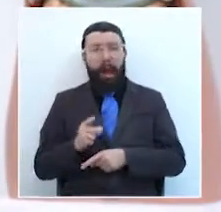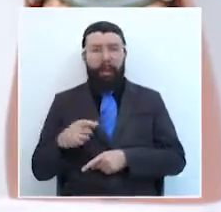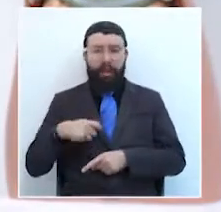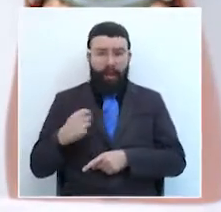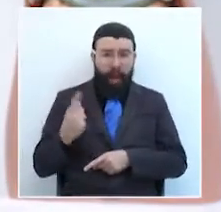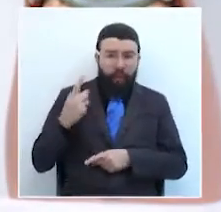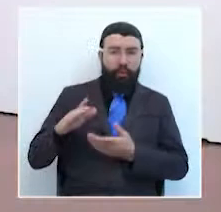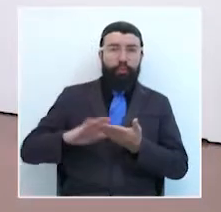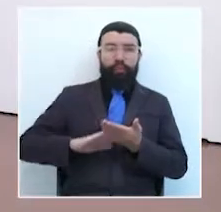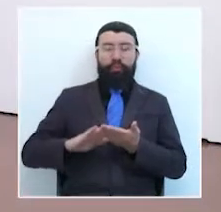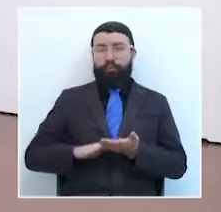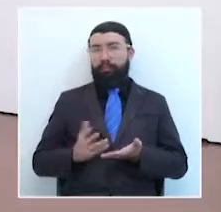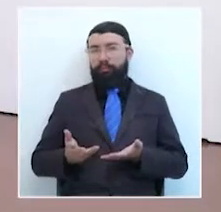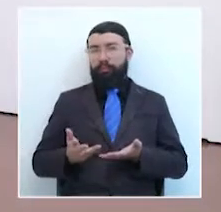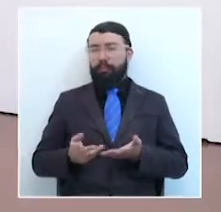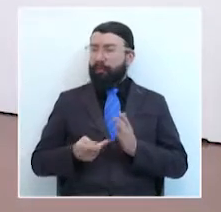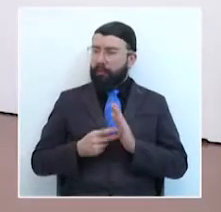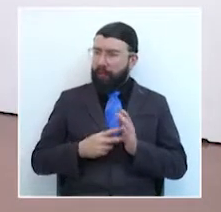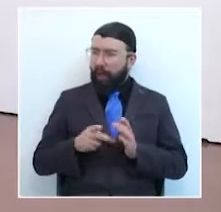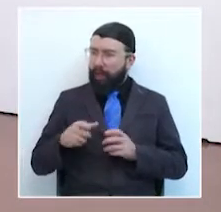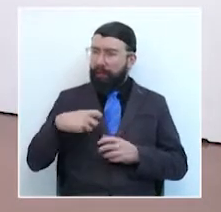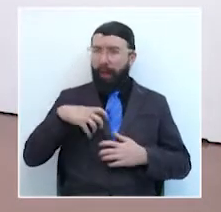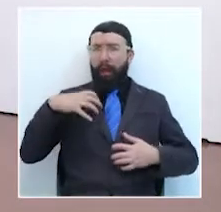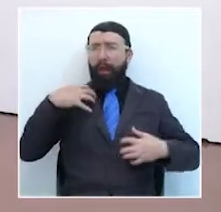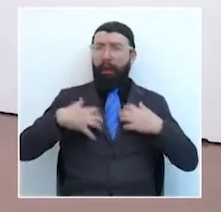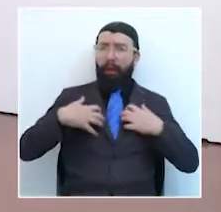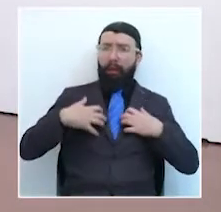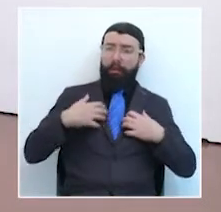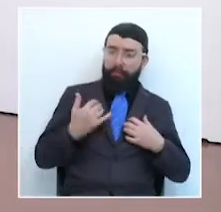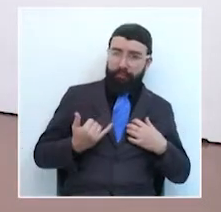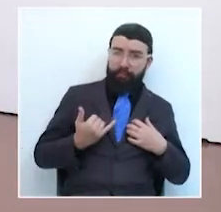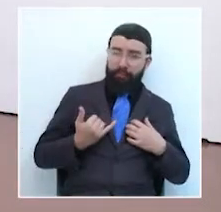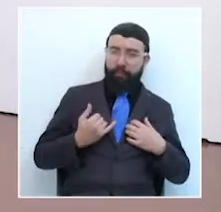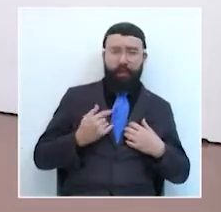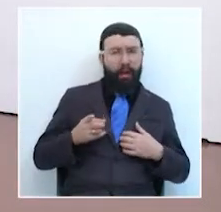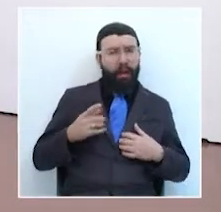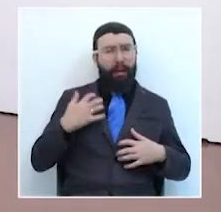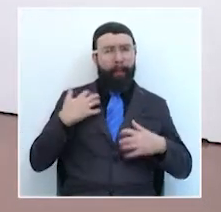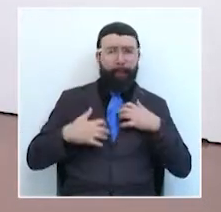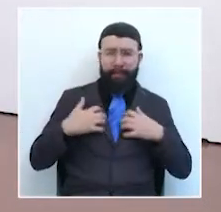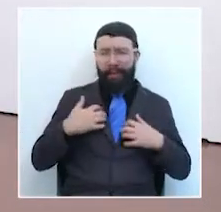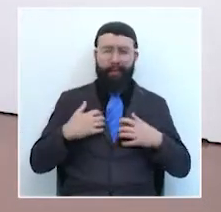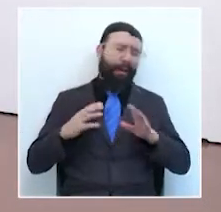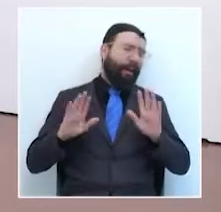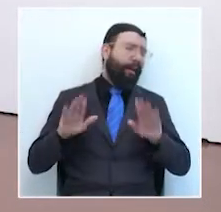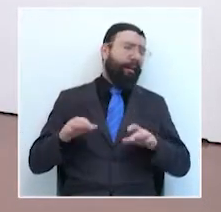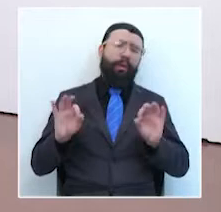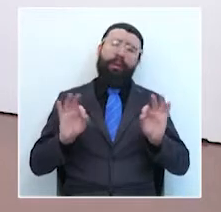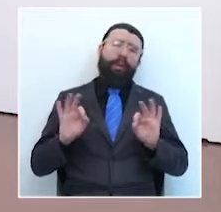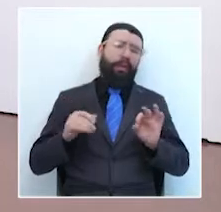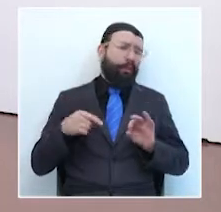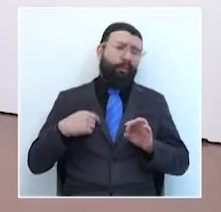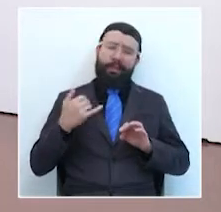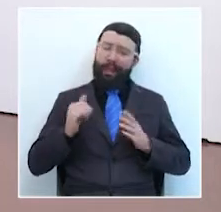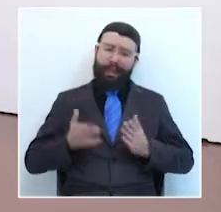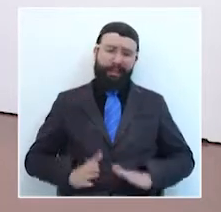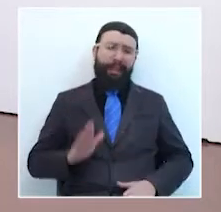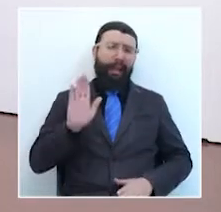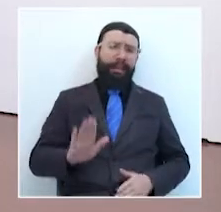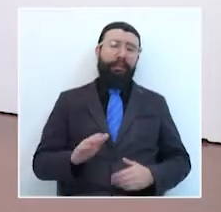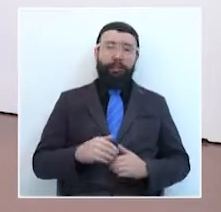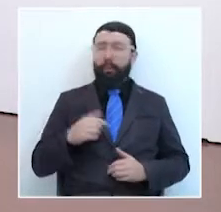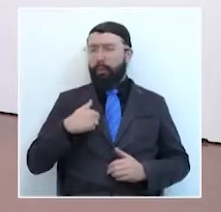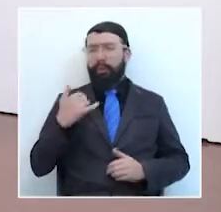sino que obviamente como tienen la fobia les da miedo dar ese paso y señorial nací con ella o ya que